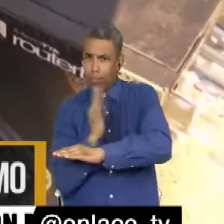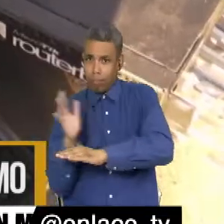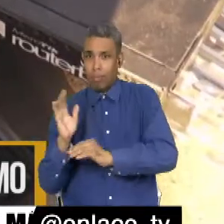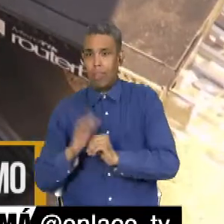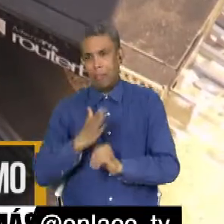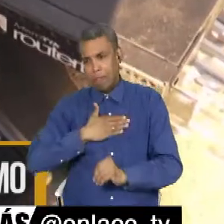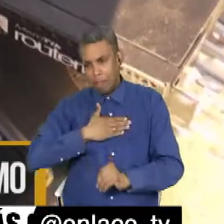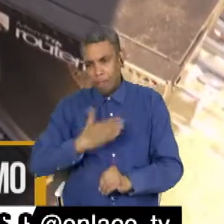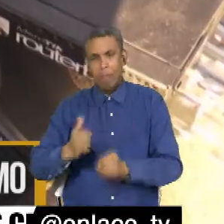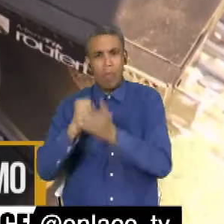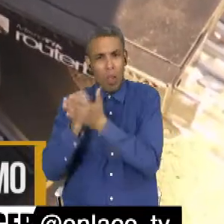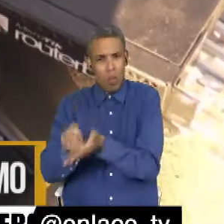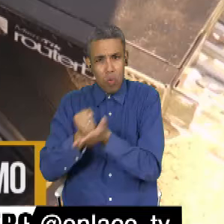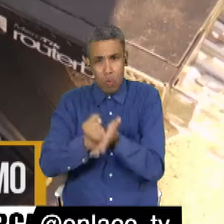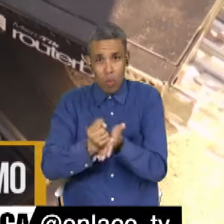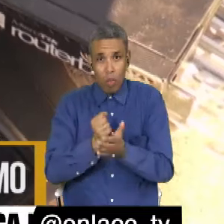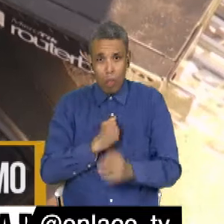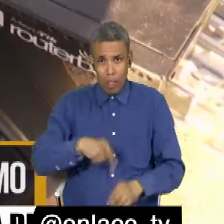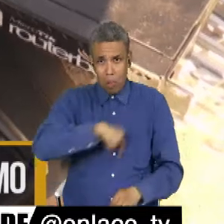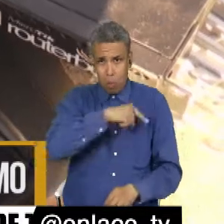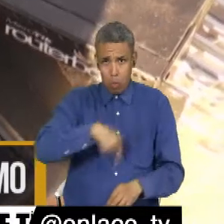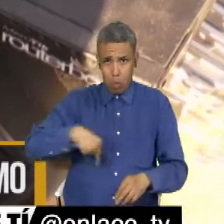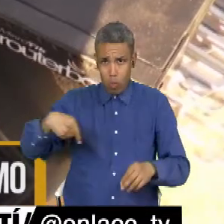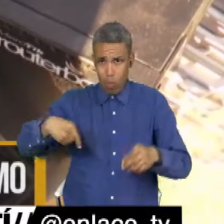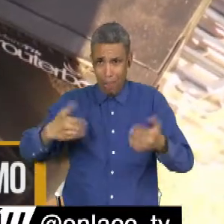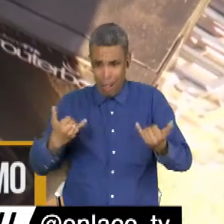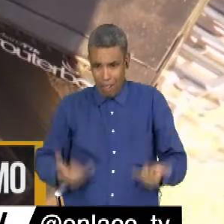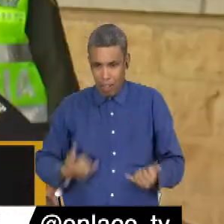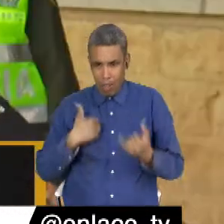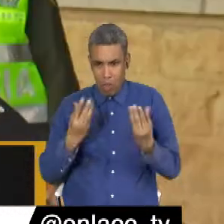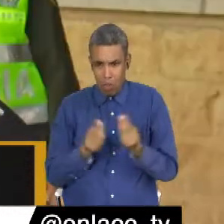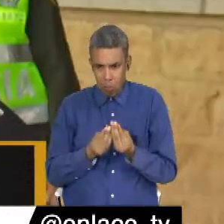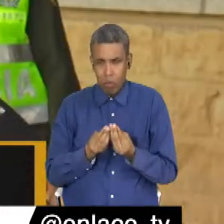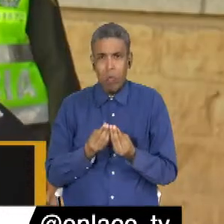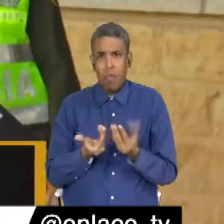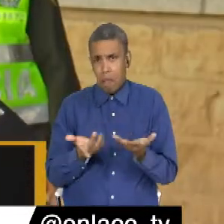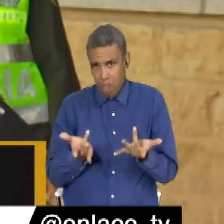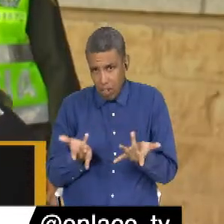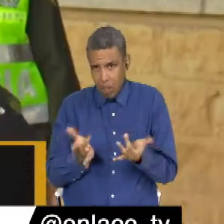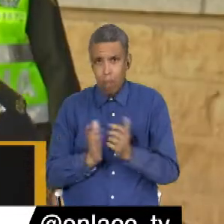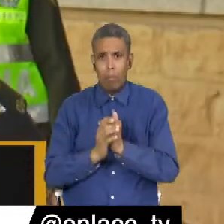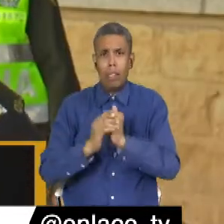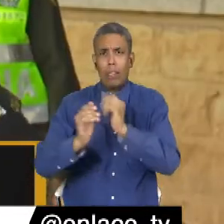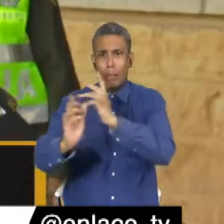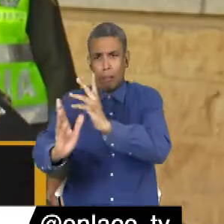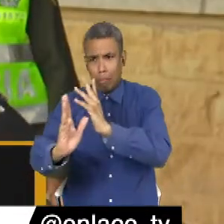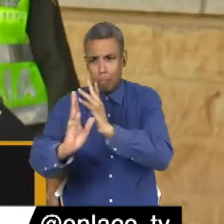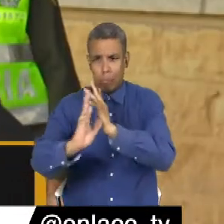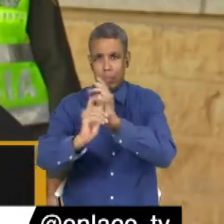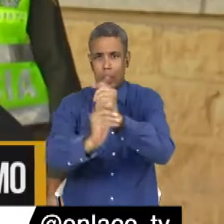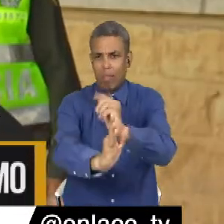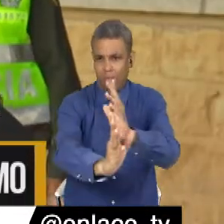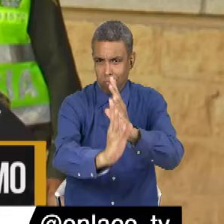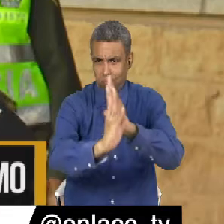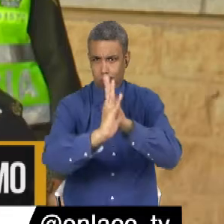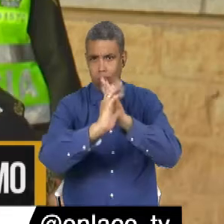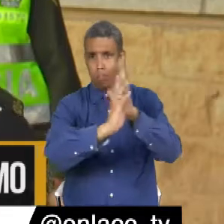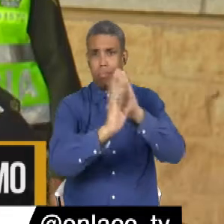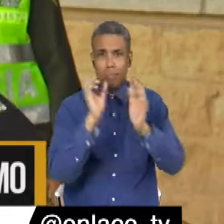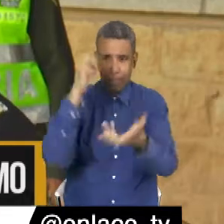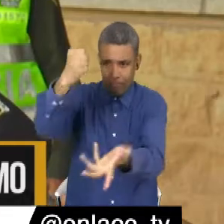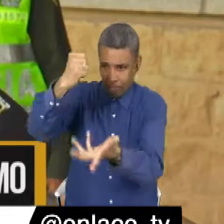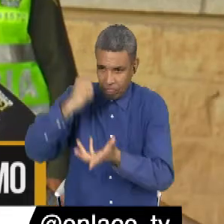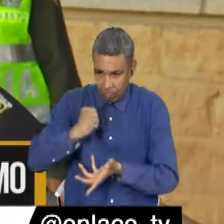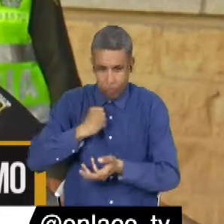en este stand, la cual estamos haciendo recolección de todos estos elementos, la cual la comunidad, pues muy acuiciosa, ha acudido a este llamado y ha traído